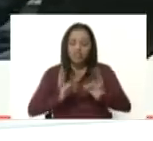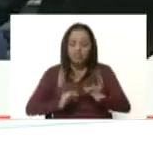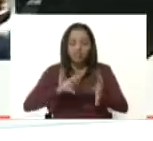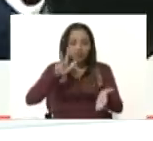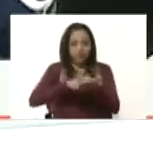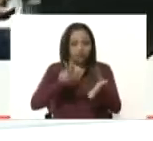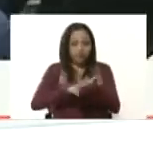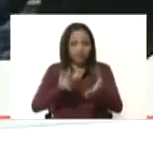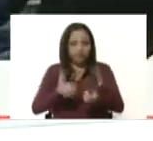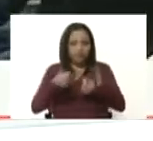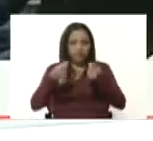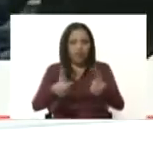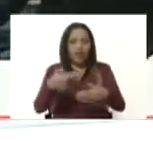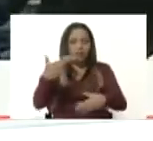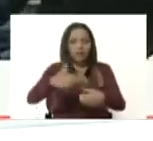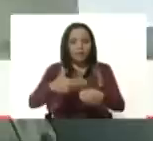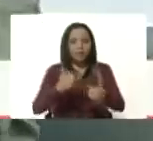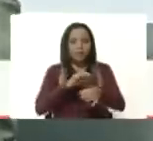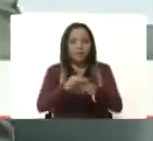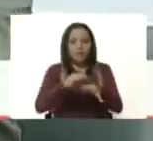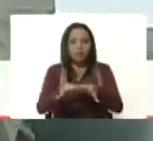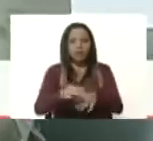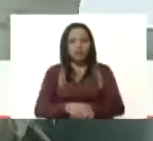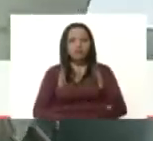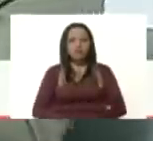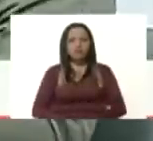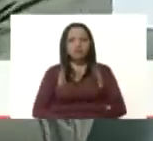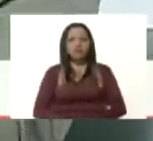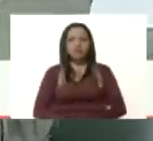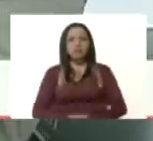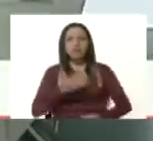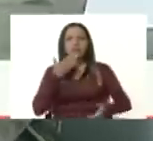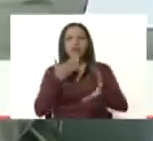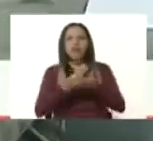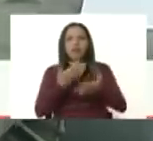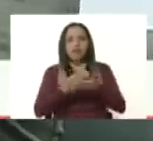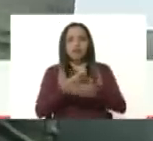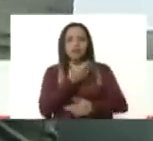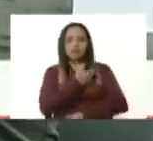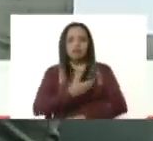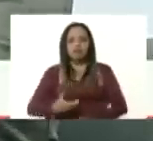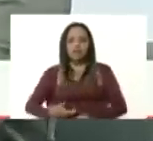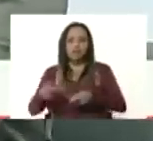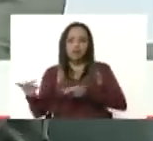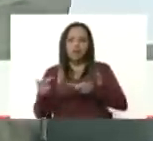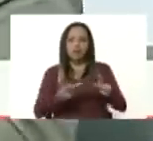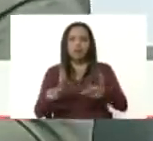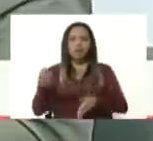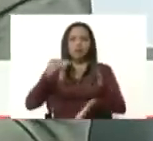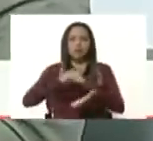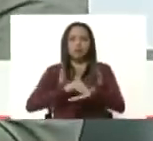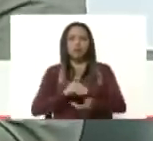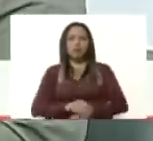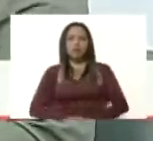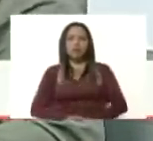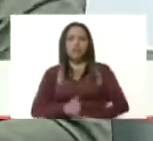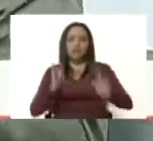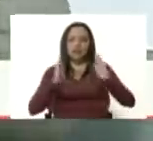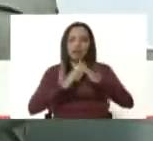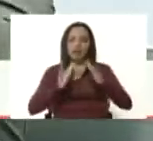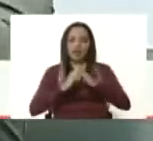del Petro. Por favor. Bueno, gracias, presidente. Bienvenido nuevamente a esta a su casa,